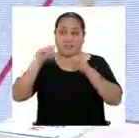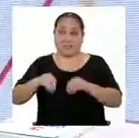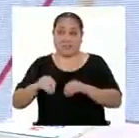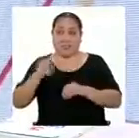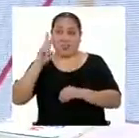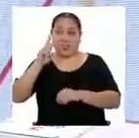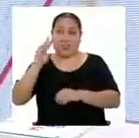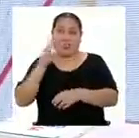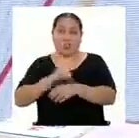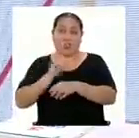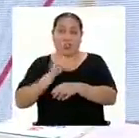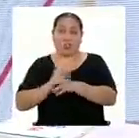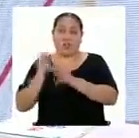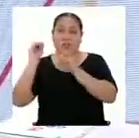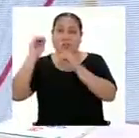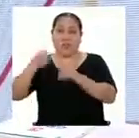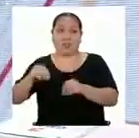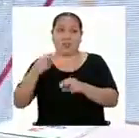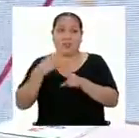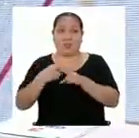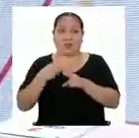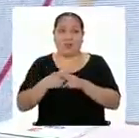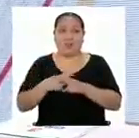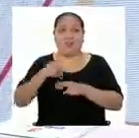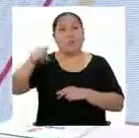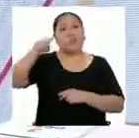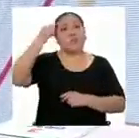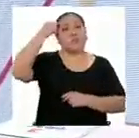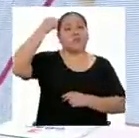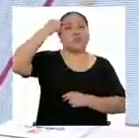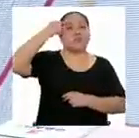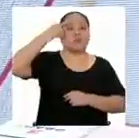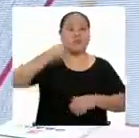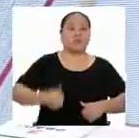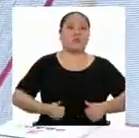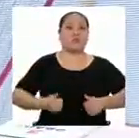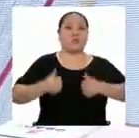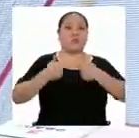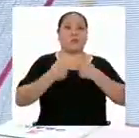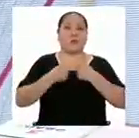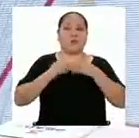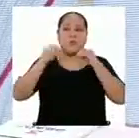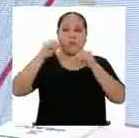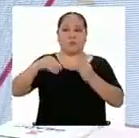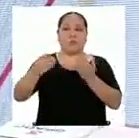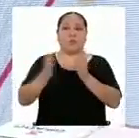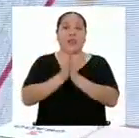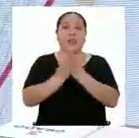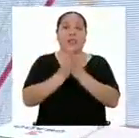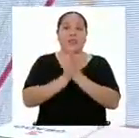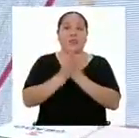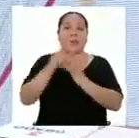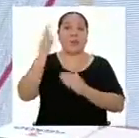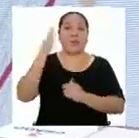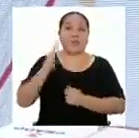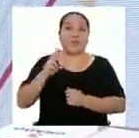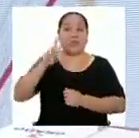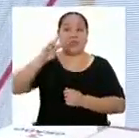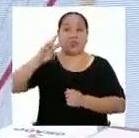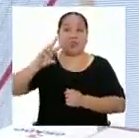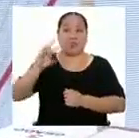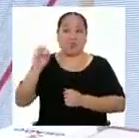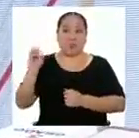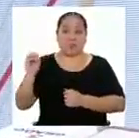Lauren Katz y Manning Robin, en su libro Mantenga su cerebro vivo, publicado en Brasil en 2000. Es, según ellos,